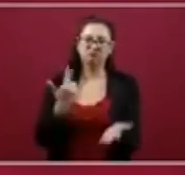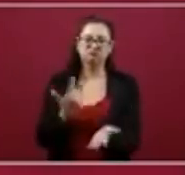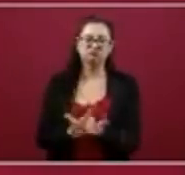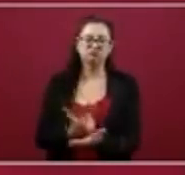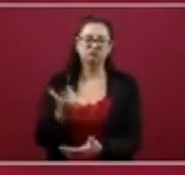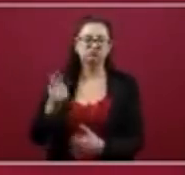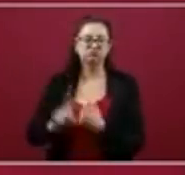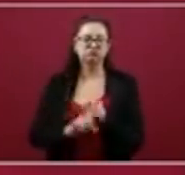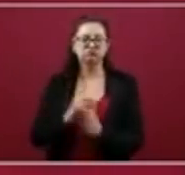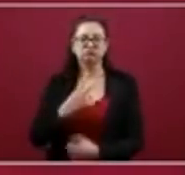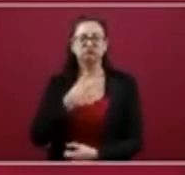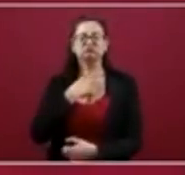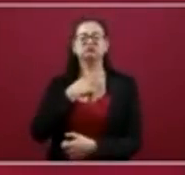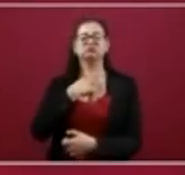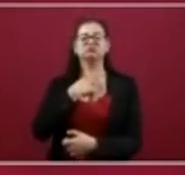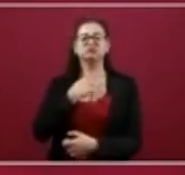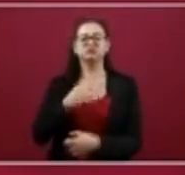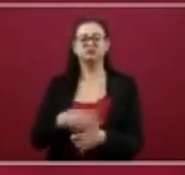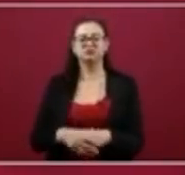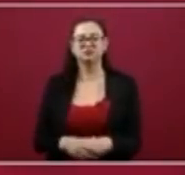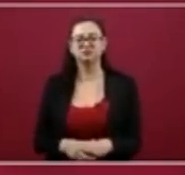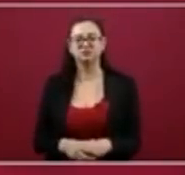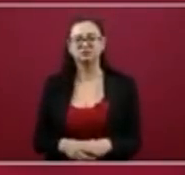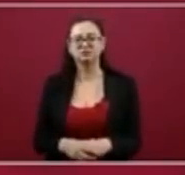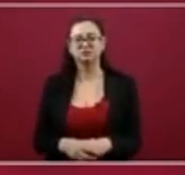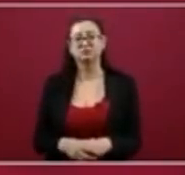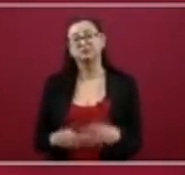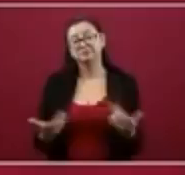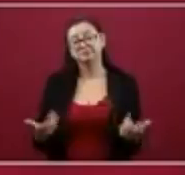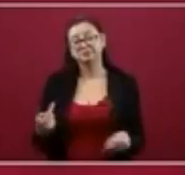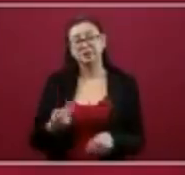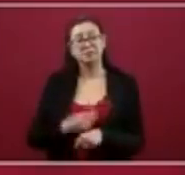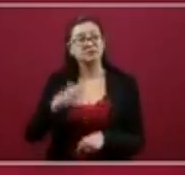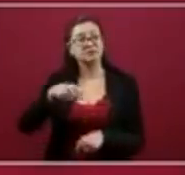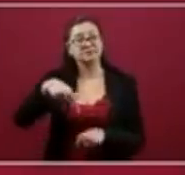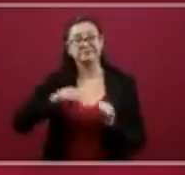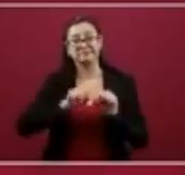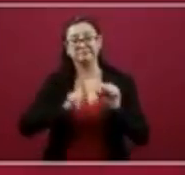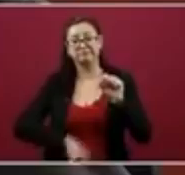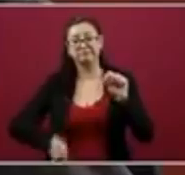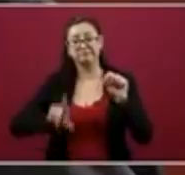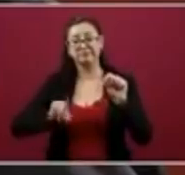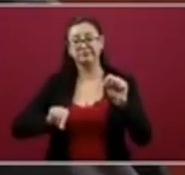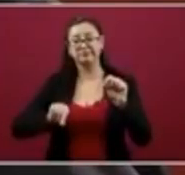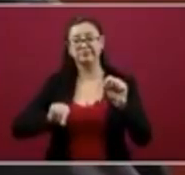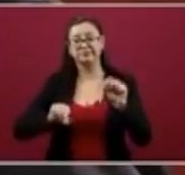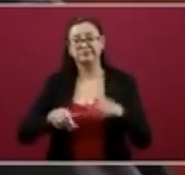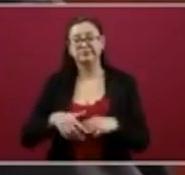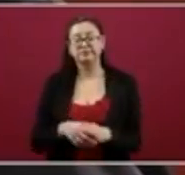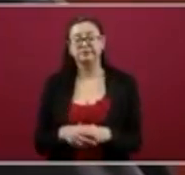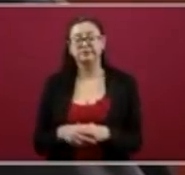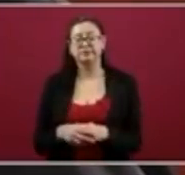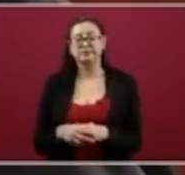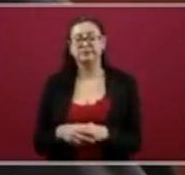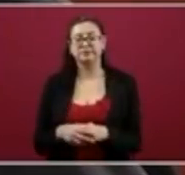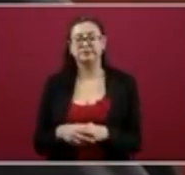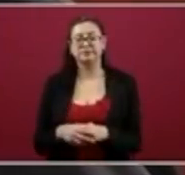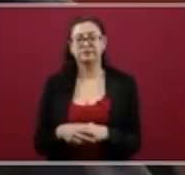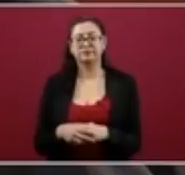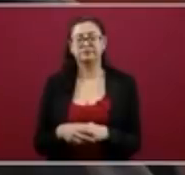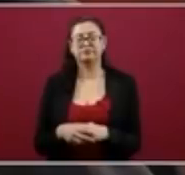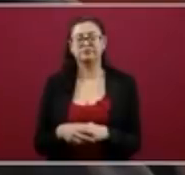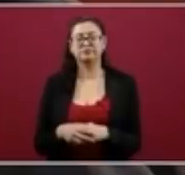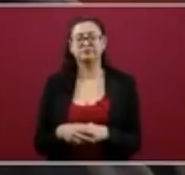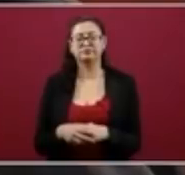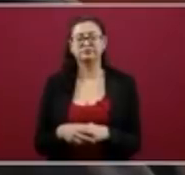financieras. En conferencia de prensa este 7 de febrero, respecto a la reforma que creó la Guardia Nacional, el mandatario reiteró que ya se